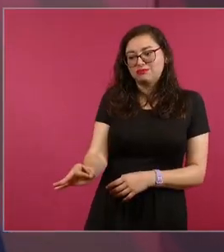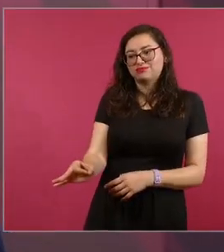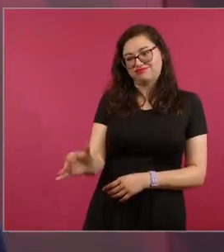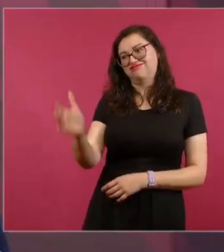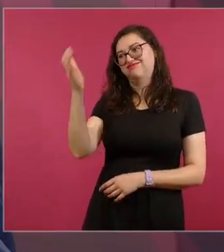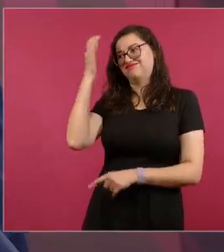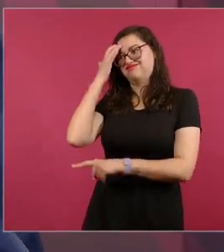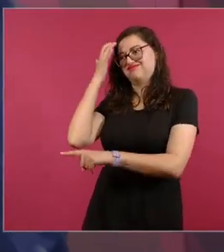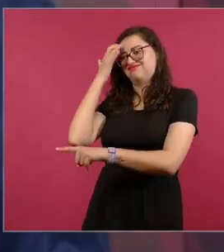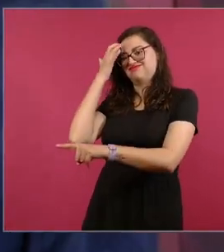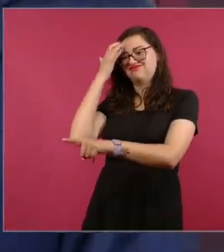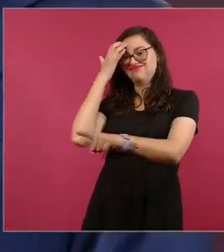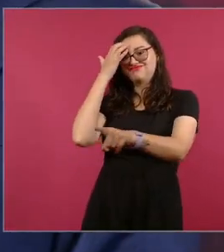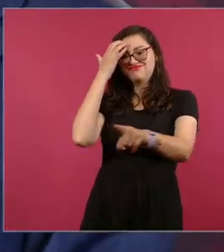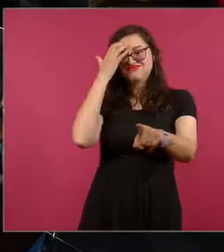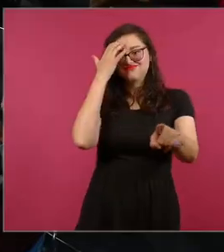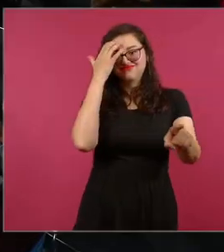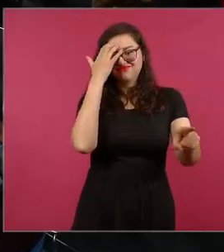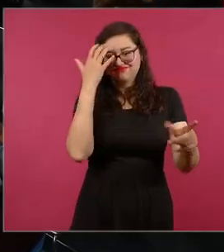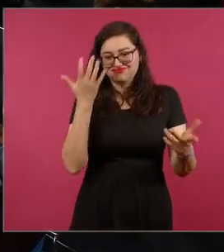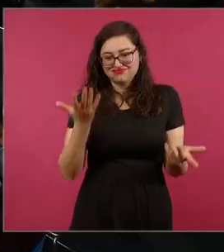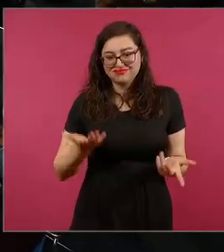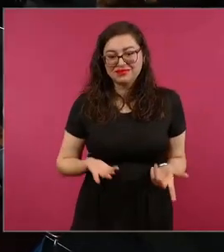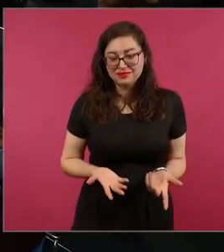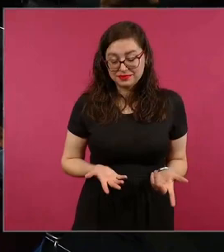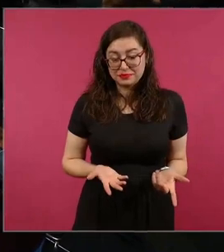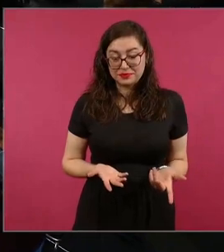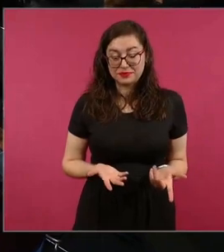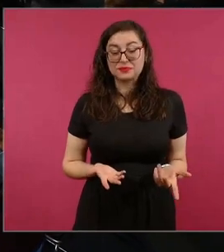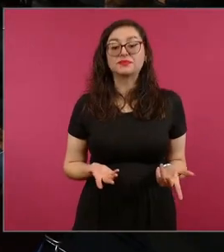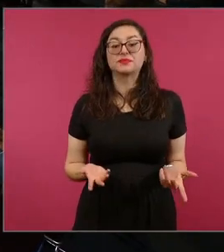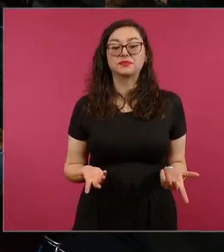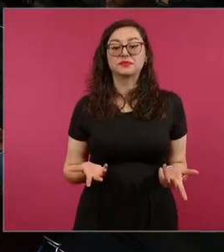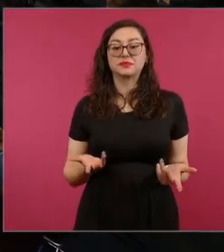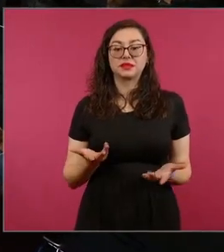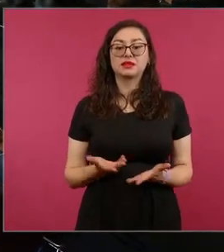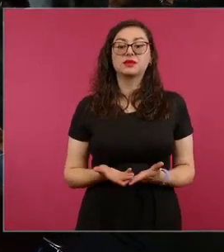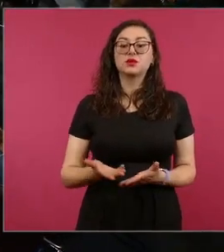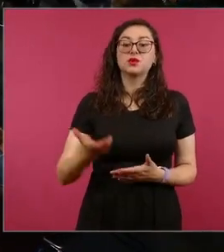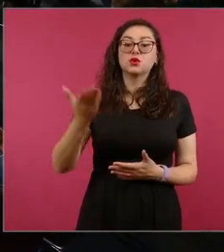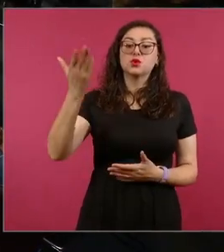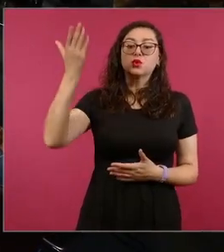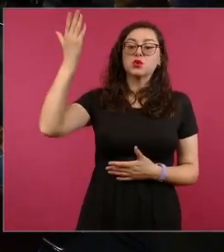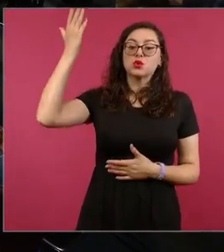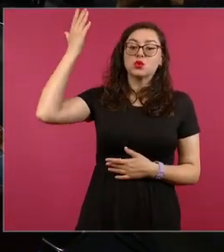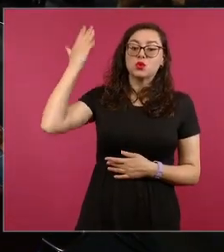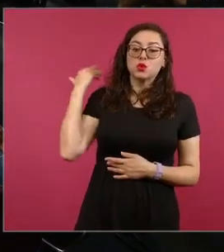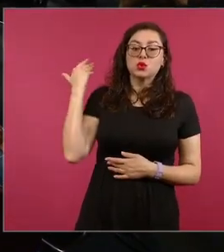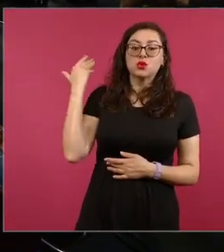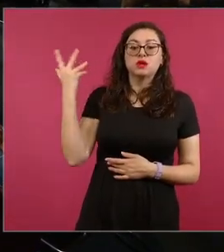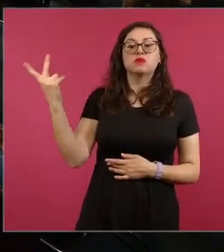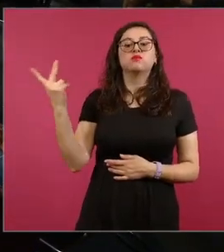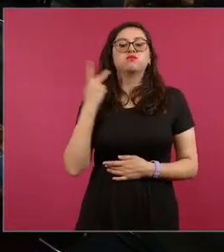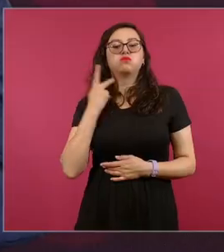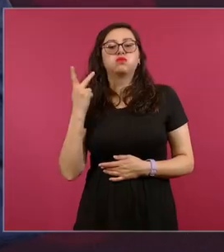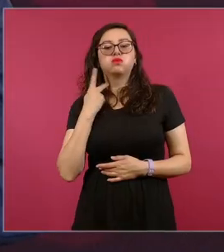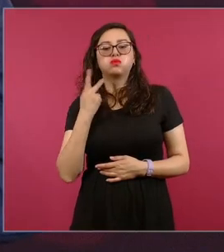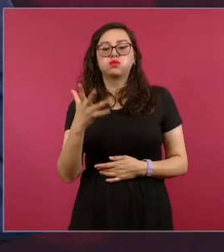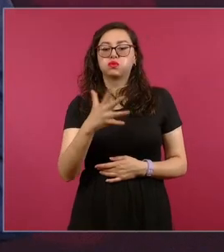Antes hasta se le celebraba, ¿no?, a los políticos